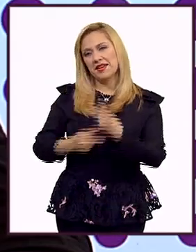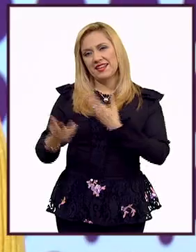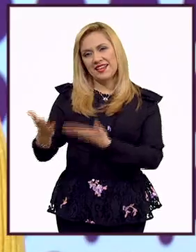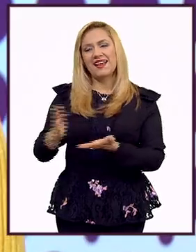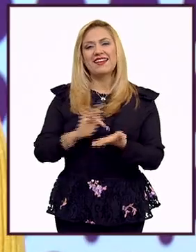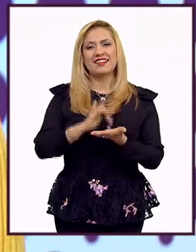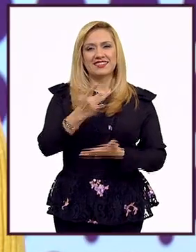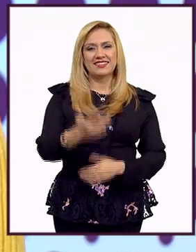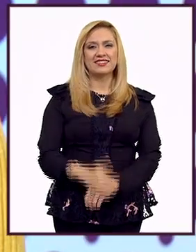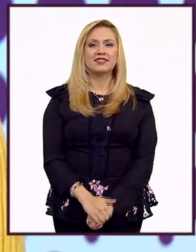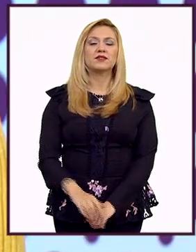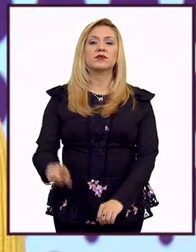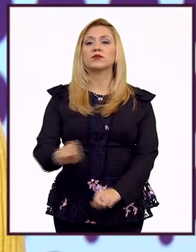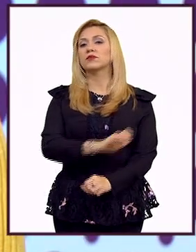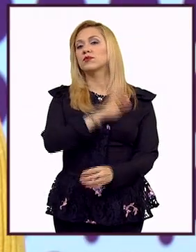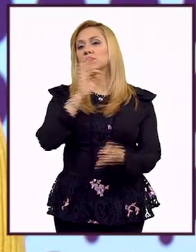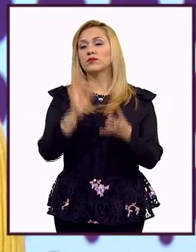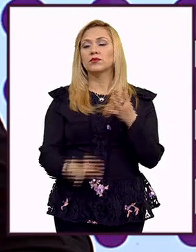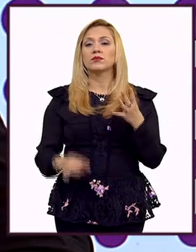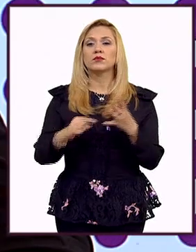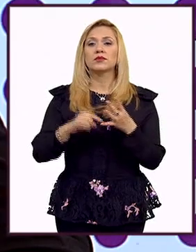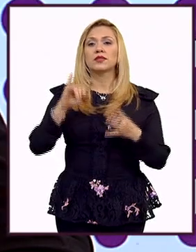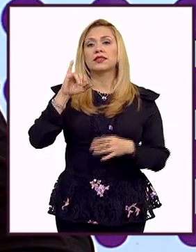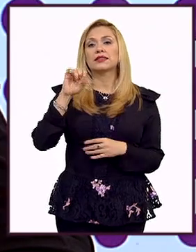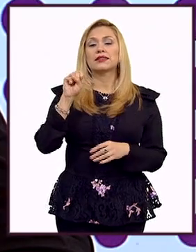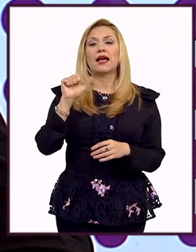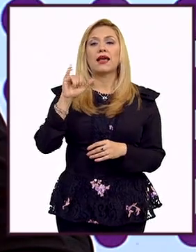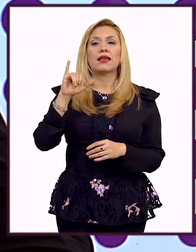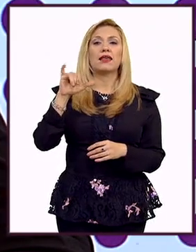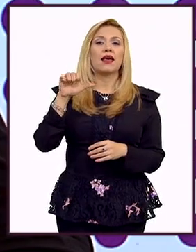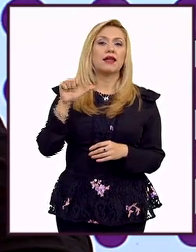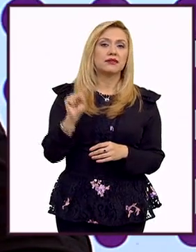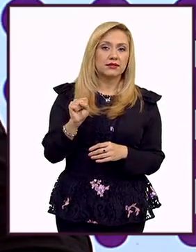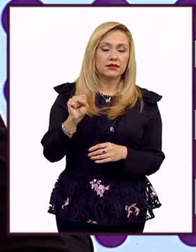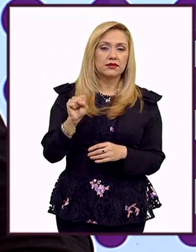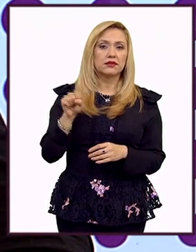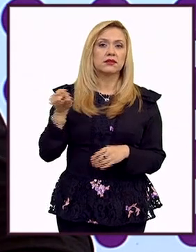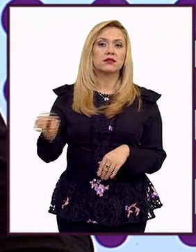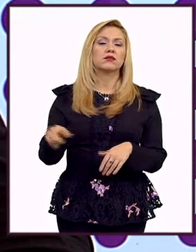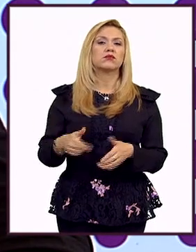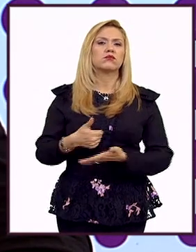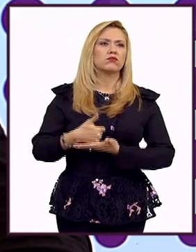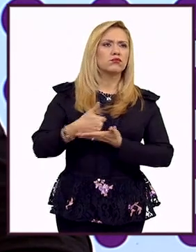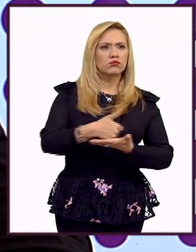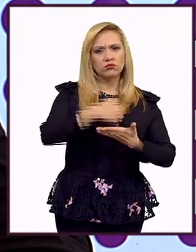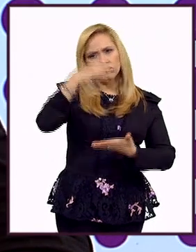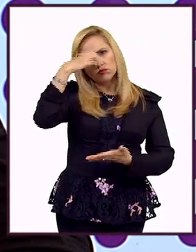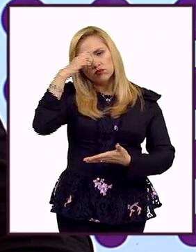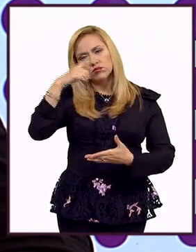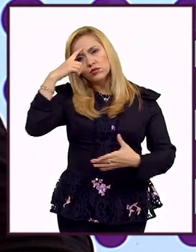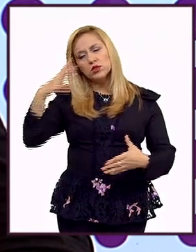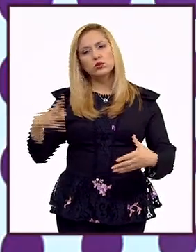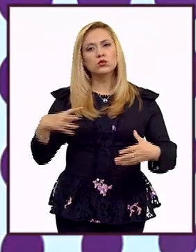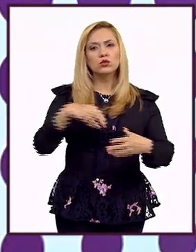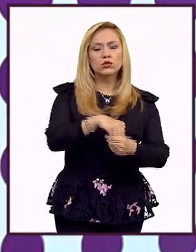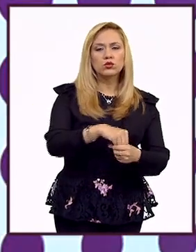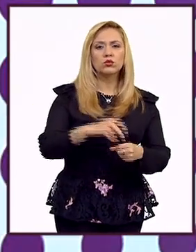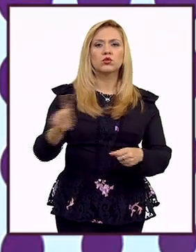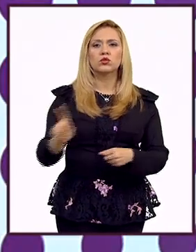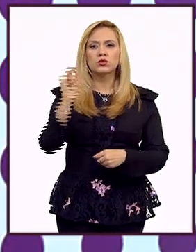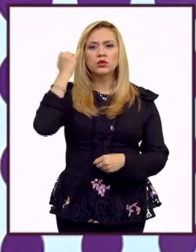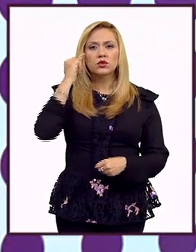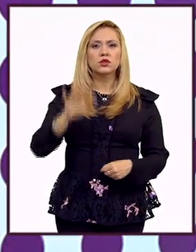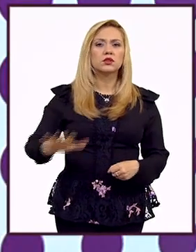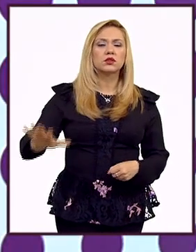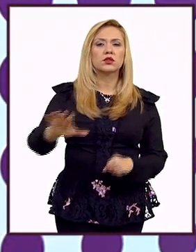Gracias. Finalmente, nos acompaña Isaías Gómez Sánchez, quien colabora como especialista en inclusión social, género y pueblos indígenas